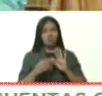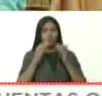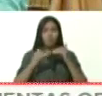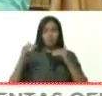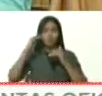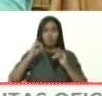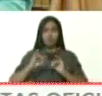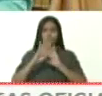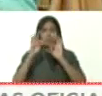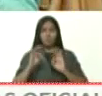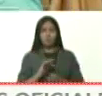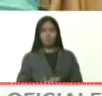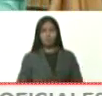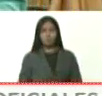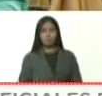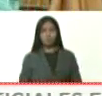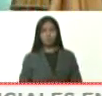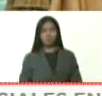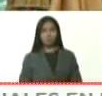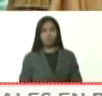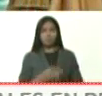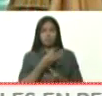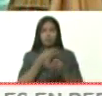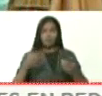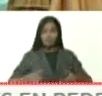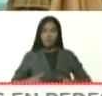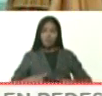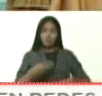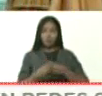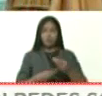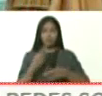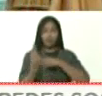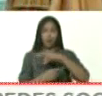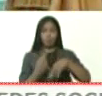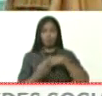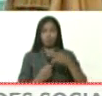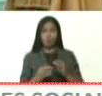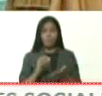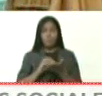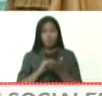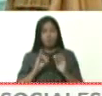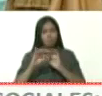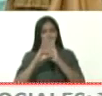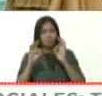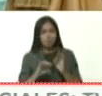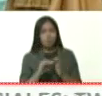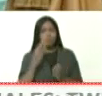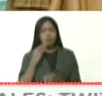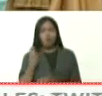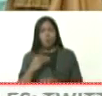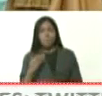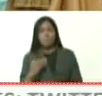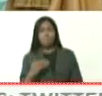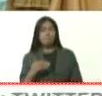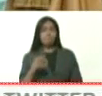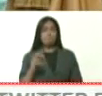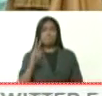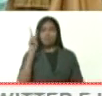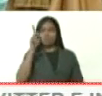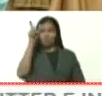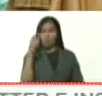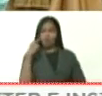creciente al inmenso esfuerzo que hace la revolución por poner a los venezolanos de